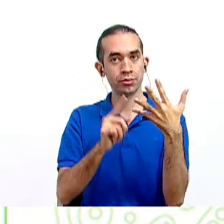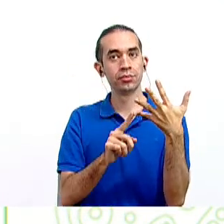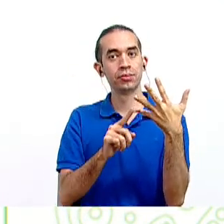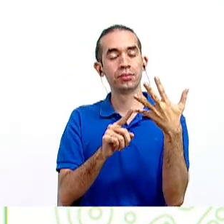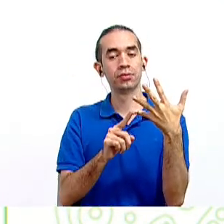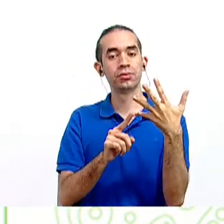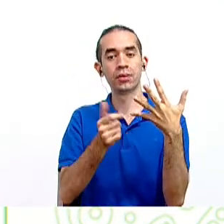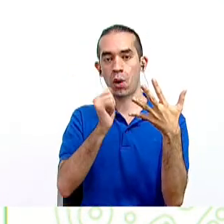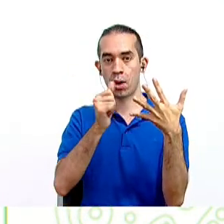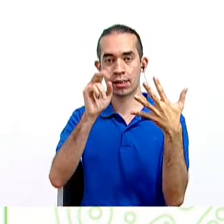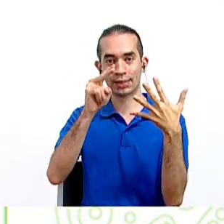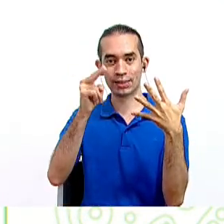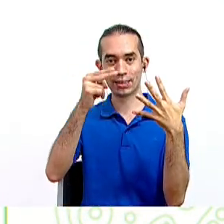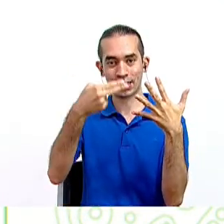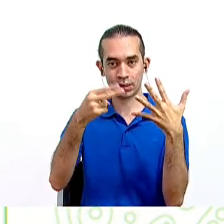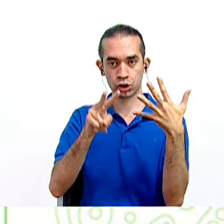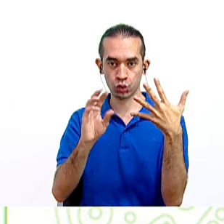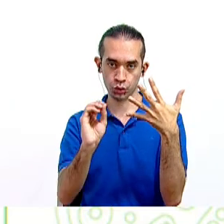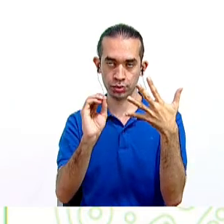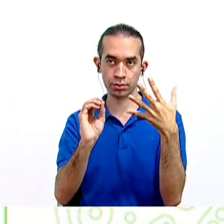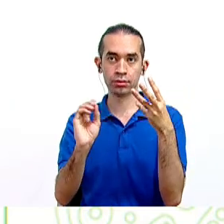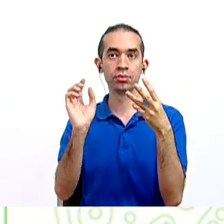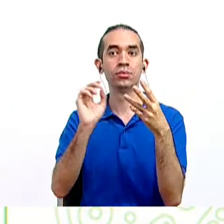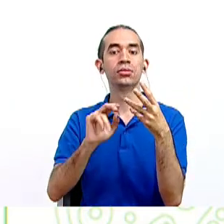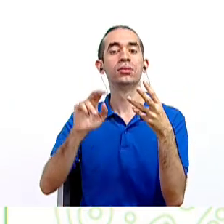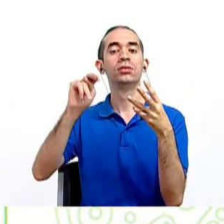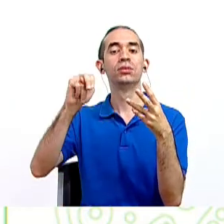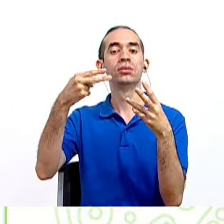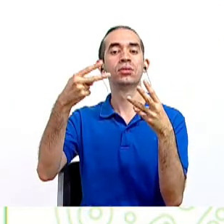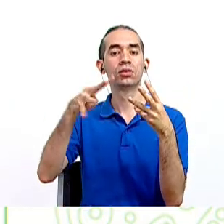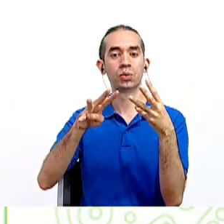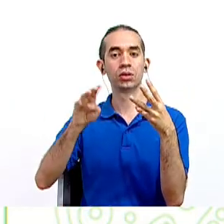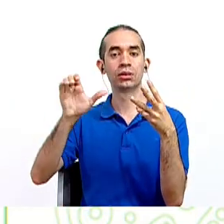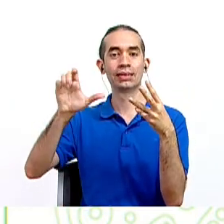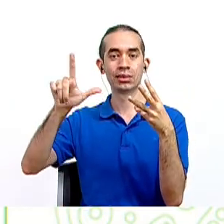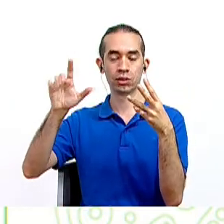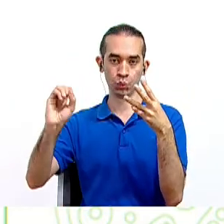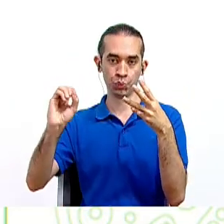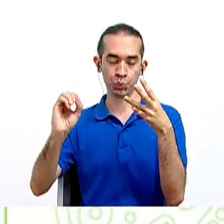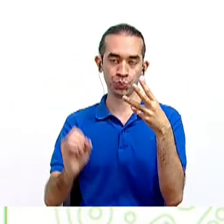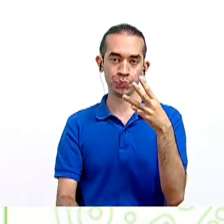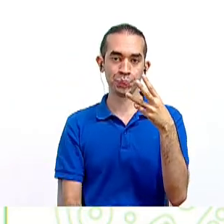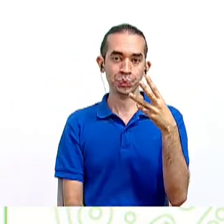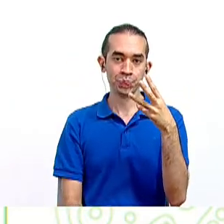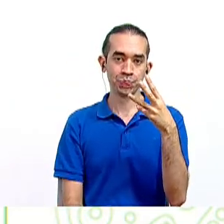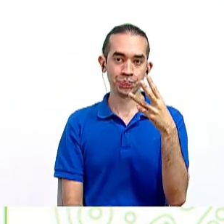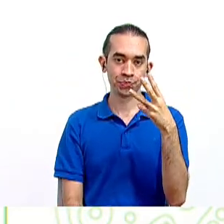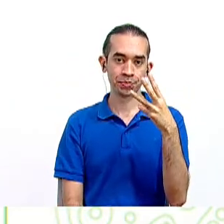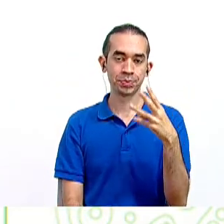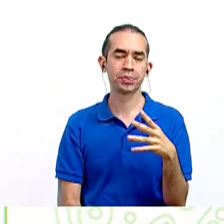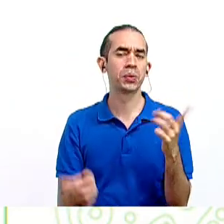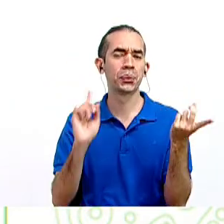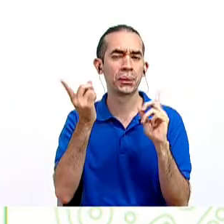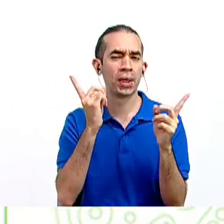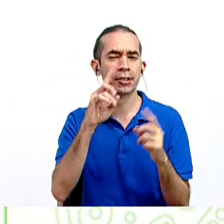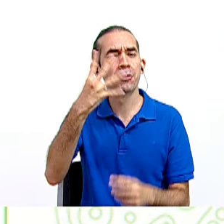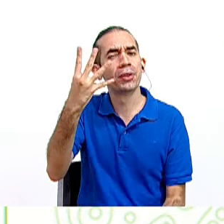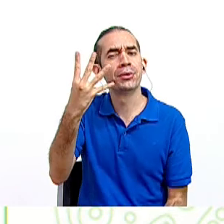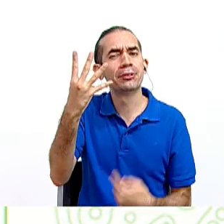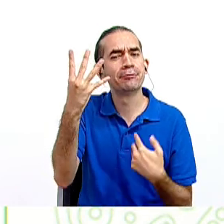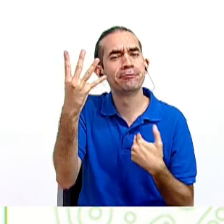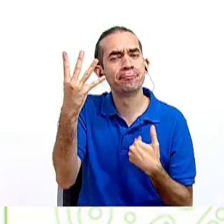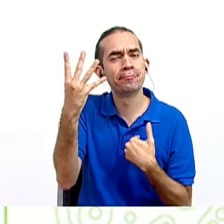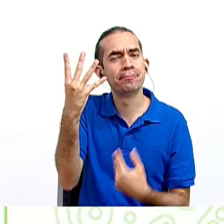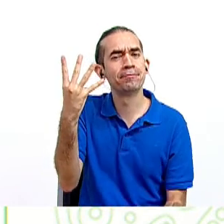O2, el agua, H2O, y el hipoclorito de amonio. ¿Cuáles son cuaternarios?